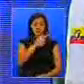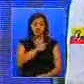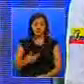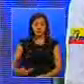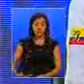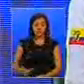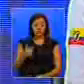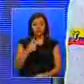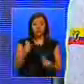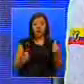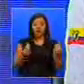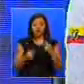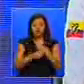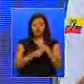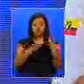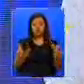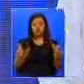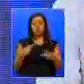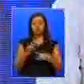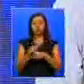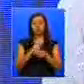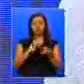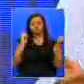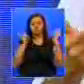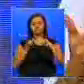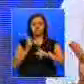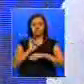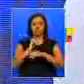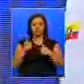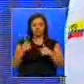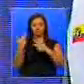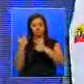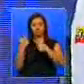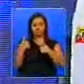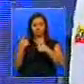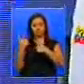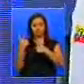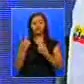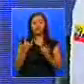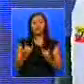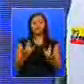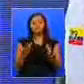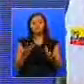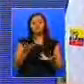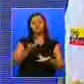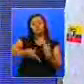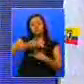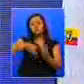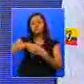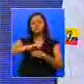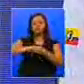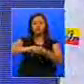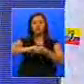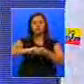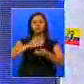la Estrategia Nacional para el Cambio de la Matriz Productiva. Así que a esa solidaridad expresa, esa cooperación permanente que ha sido de